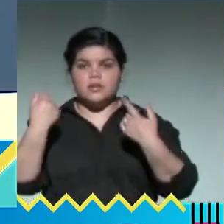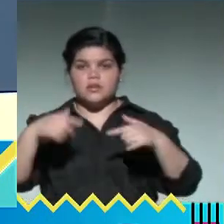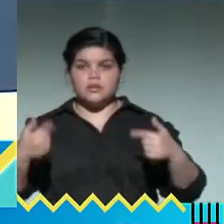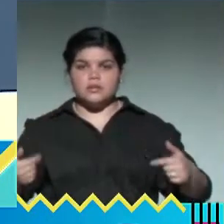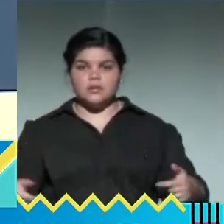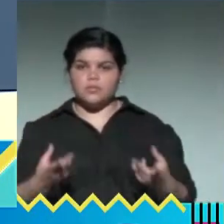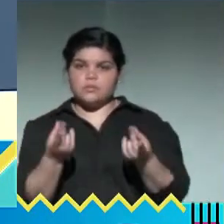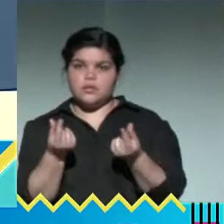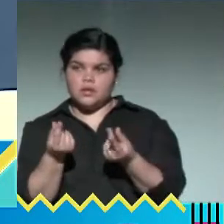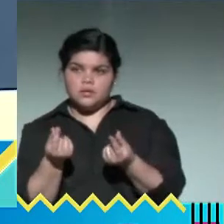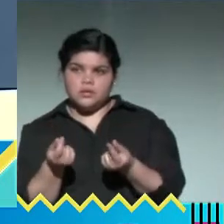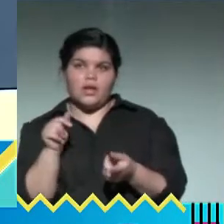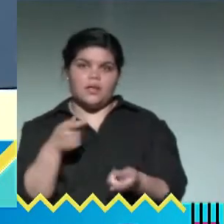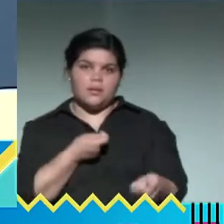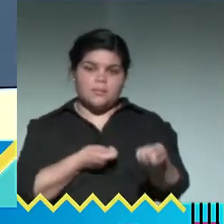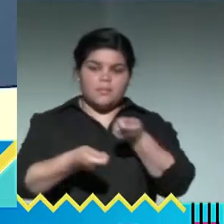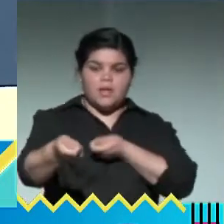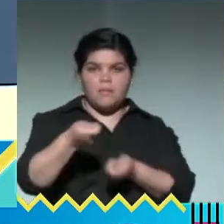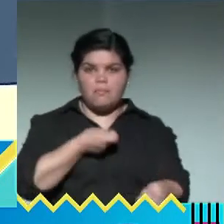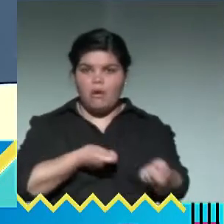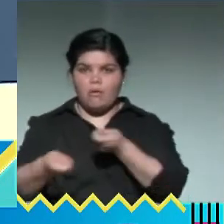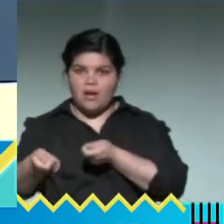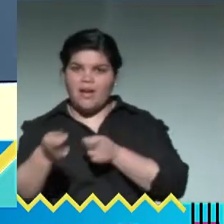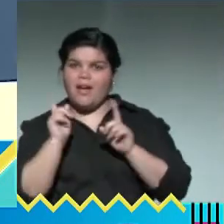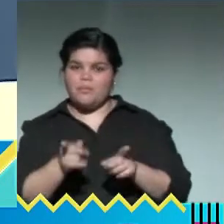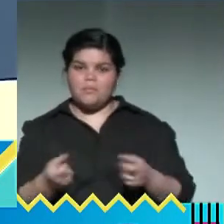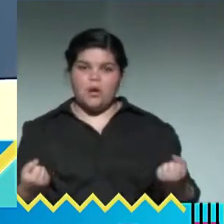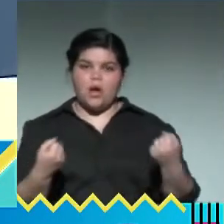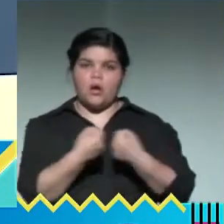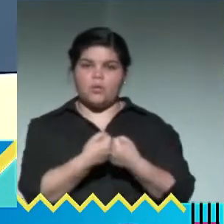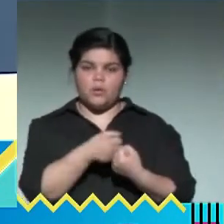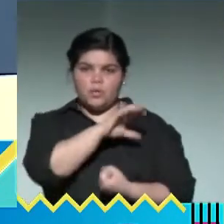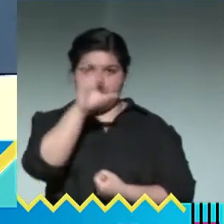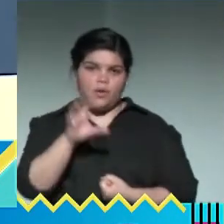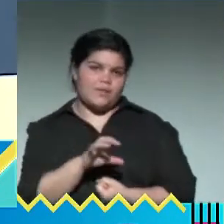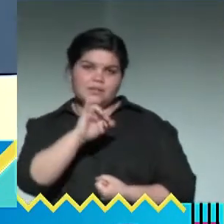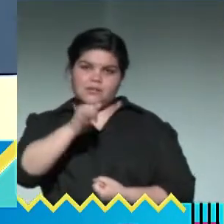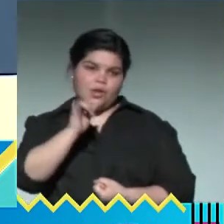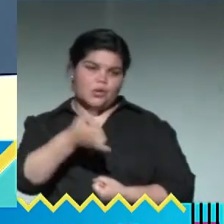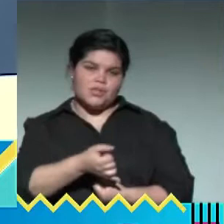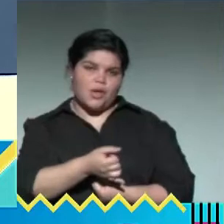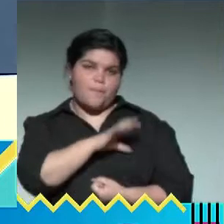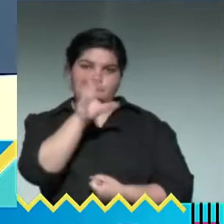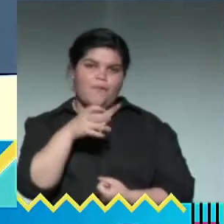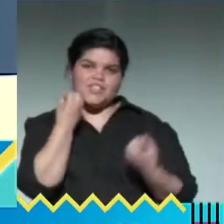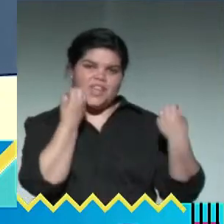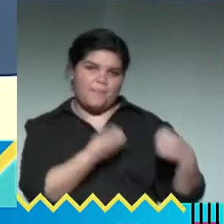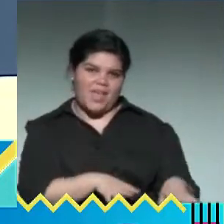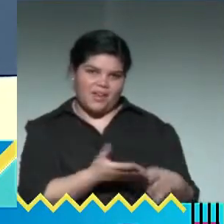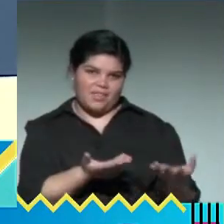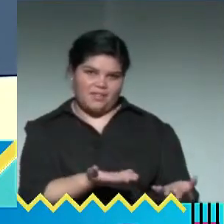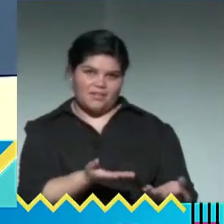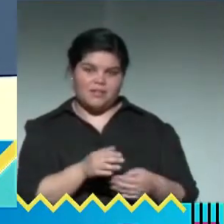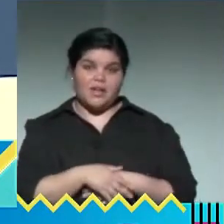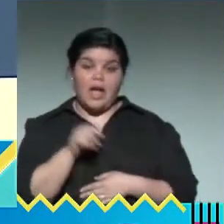cambio fue así, si no lo hubiera hecho la nación. En ese pacto fiscal sí o sí las provincias perdían. Entonces el punto fue ese de discusión.